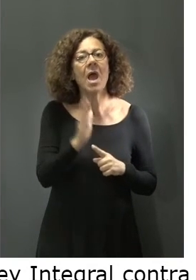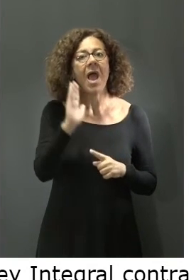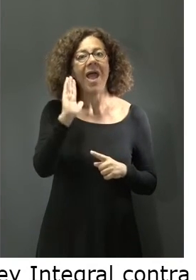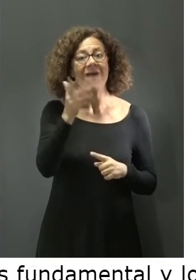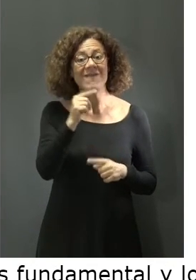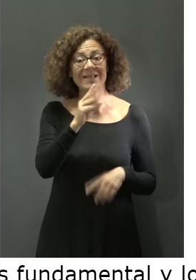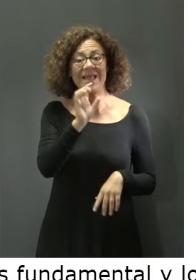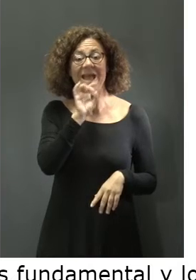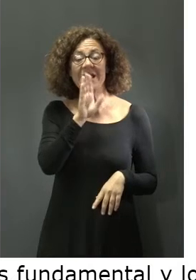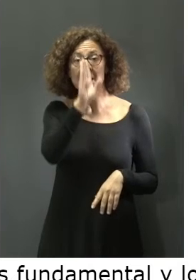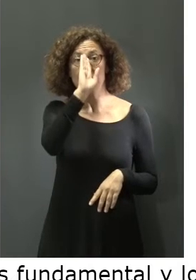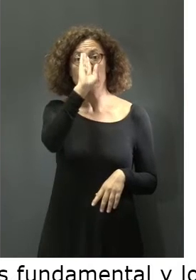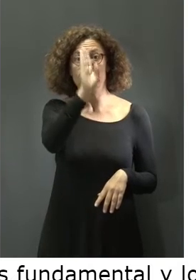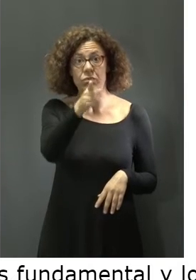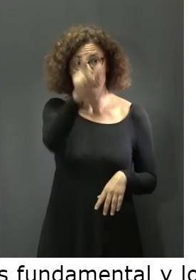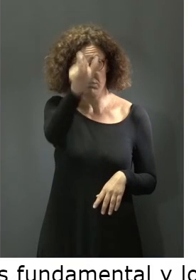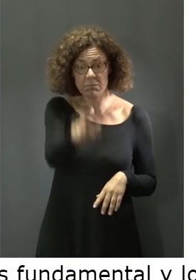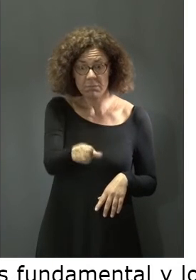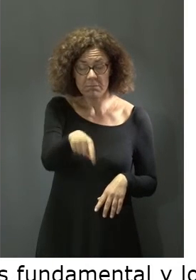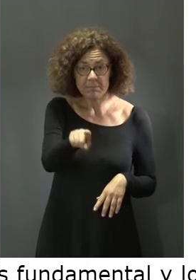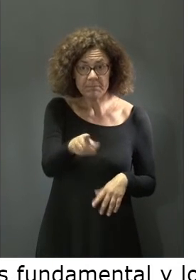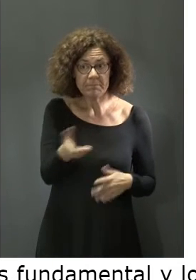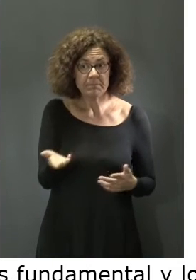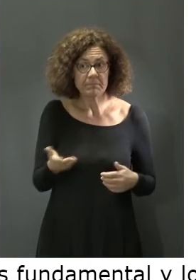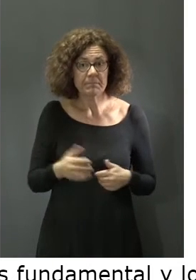que va dirigido a